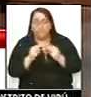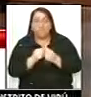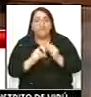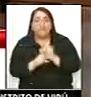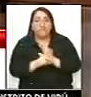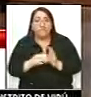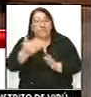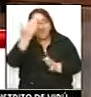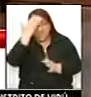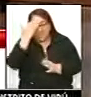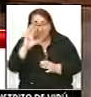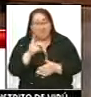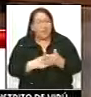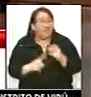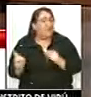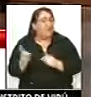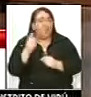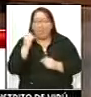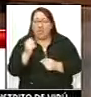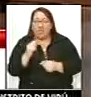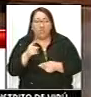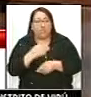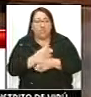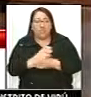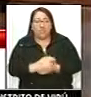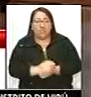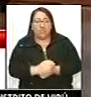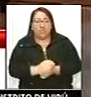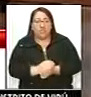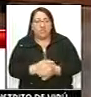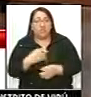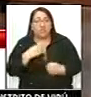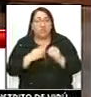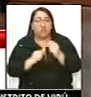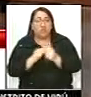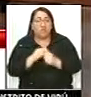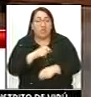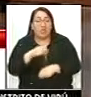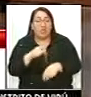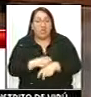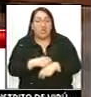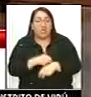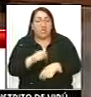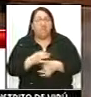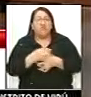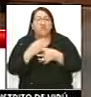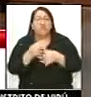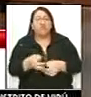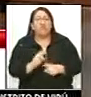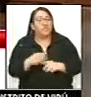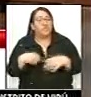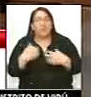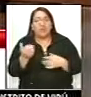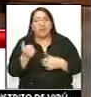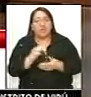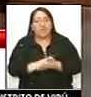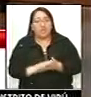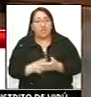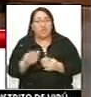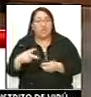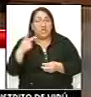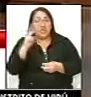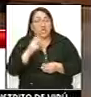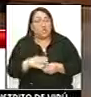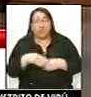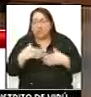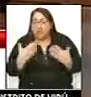y saben de que no existe una manera de compensar la demora ni la morosidad. No se puede cobrar intereses, no se